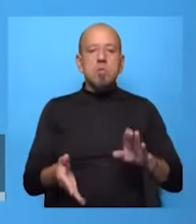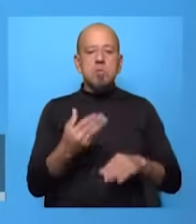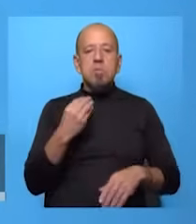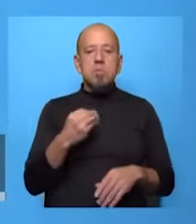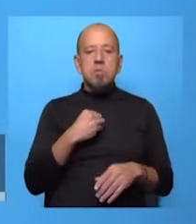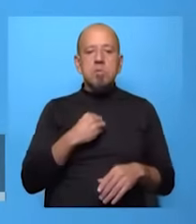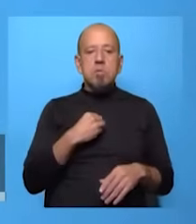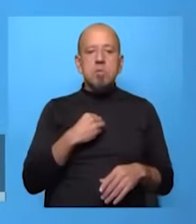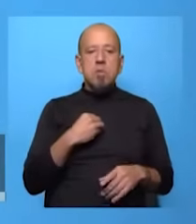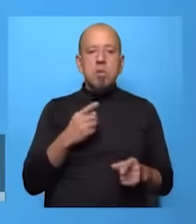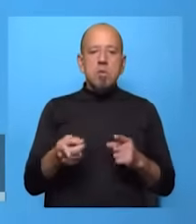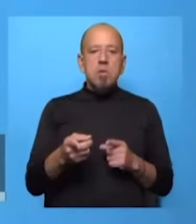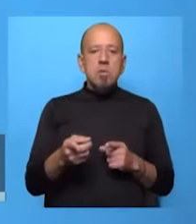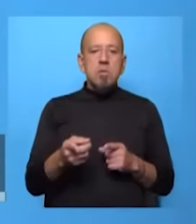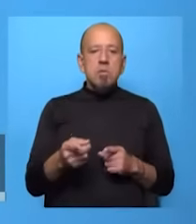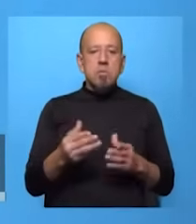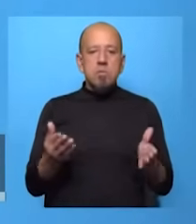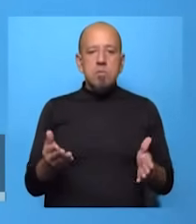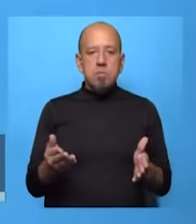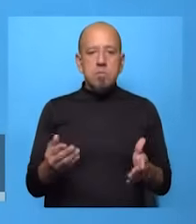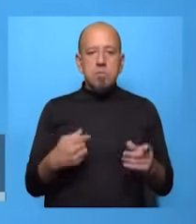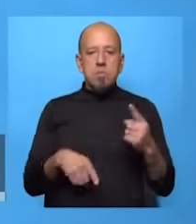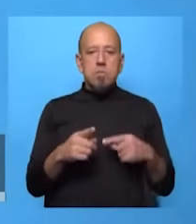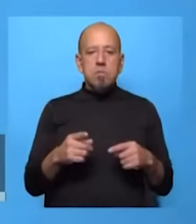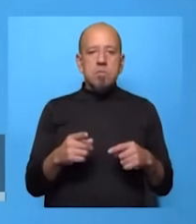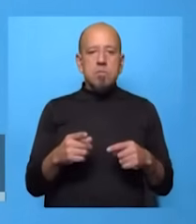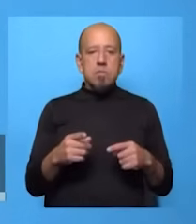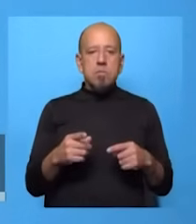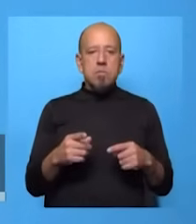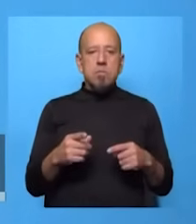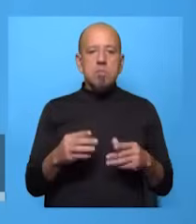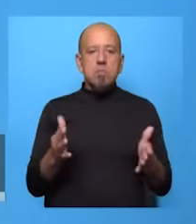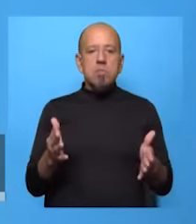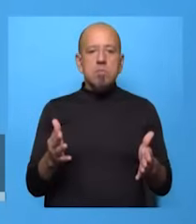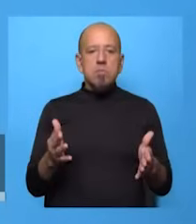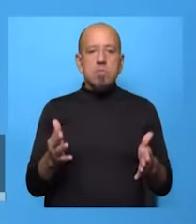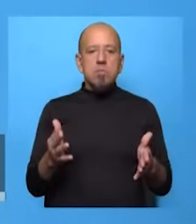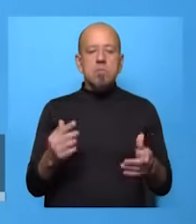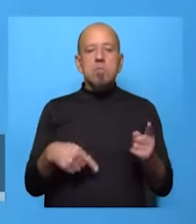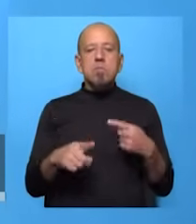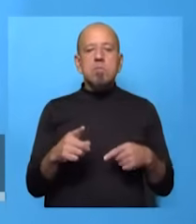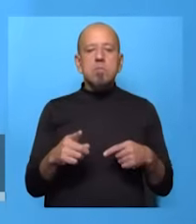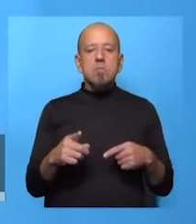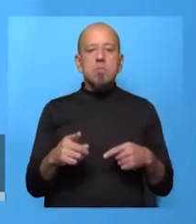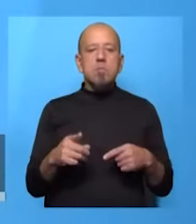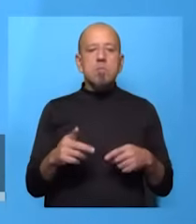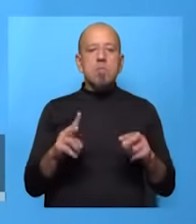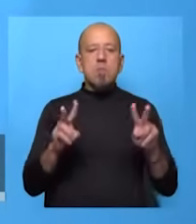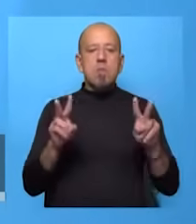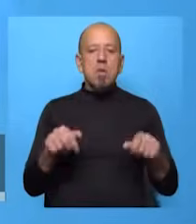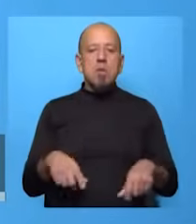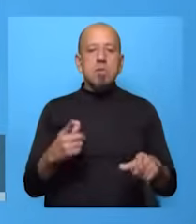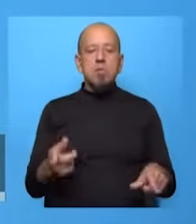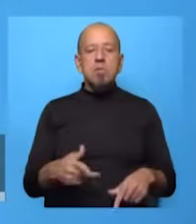población es decir logra esa cercanía logra esos elementos que lo bueno hoy las encuestas lo posicionan este como bastante